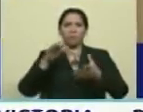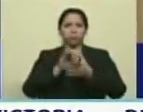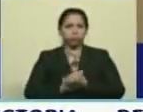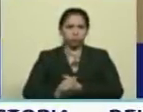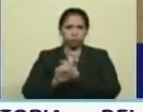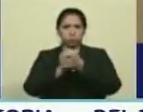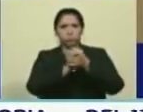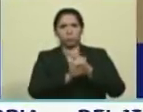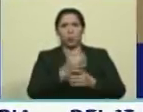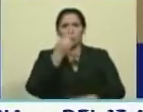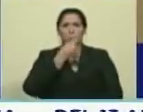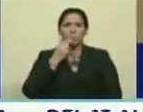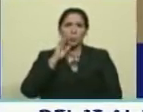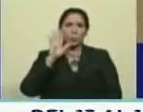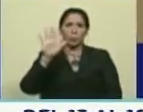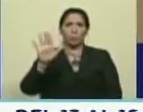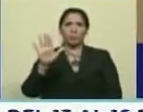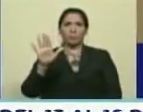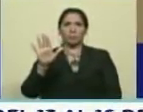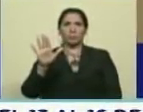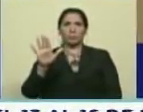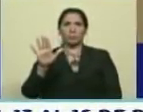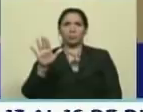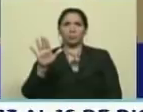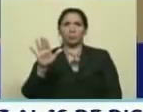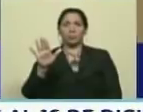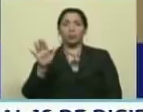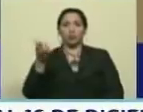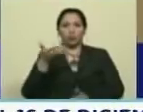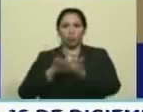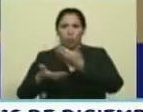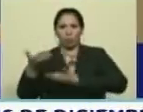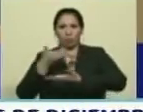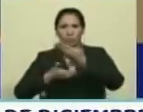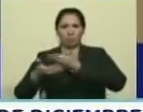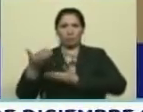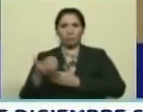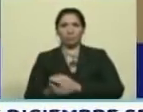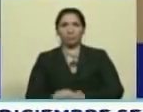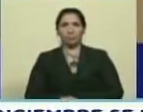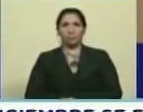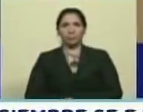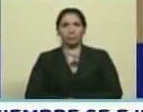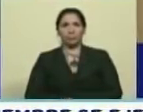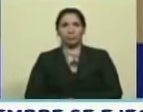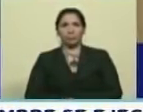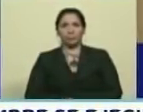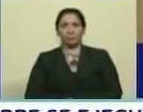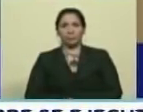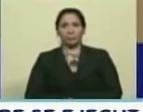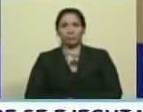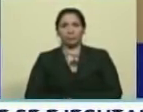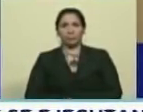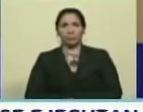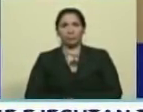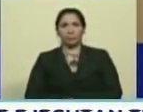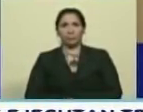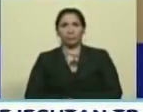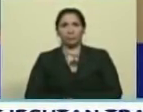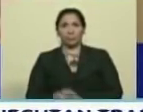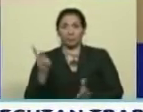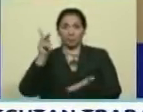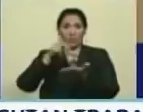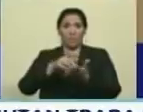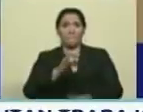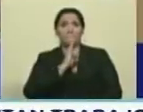un compromiso irrestricto de solidaridad. Por ejemplo, asistí al encuentro del Banco del ALBA